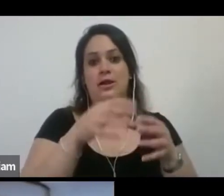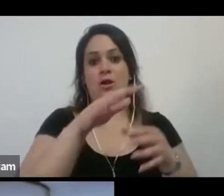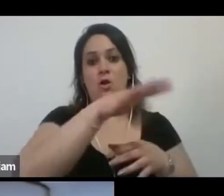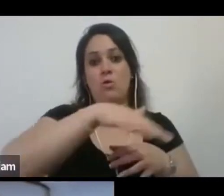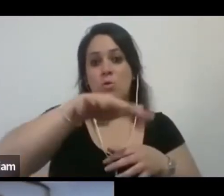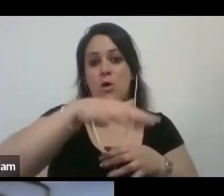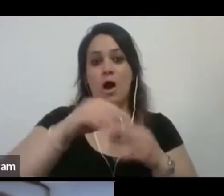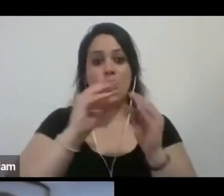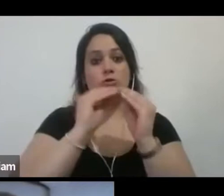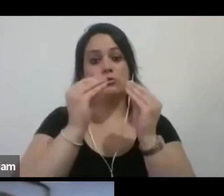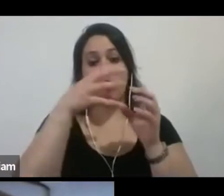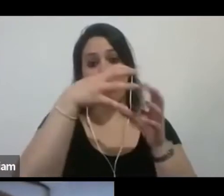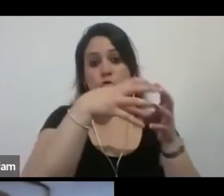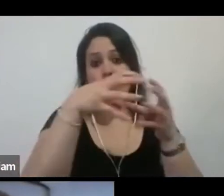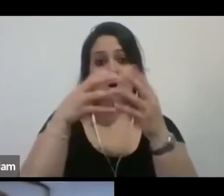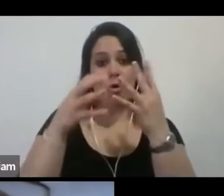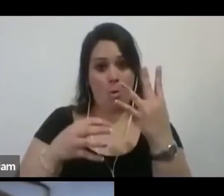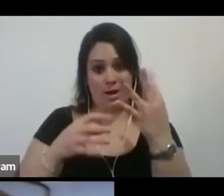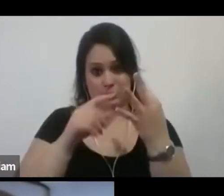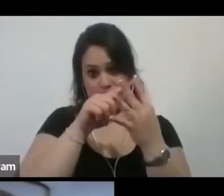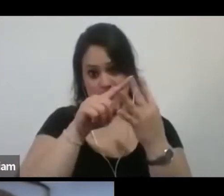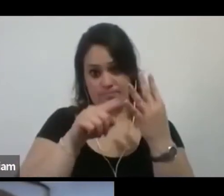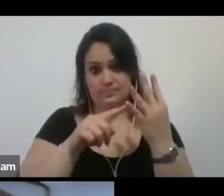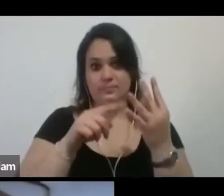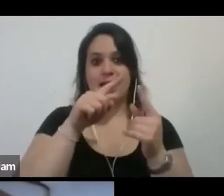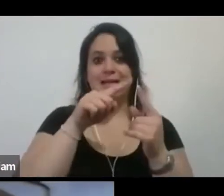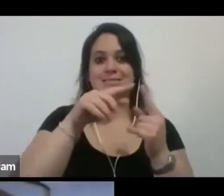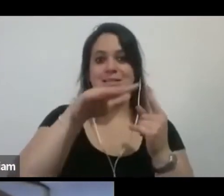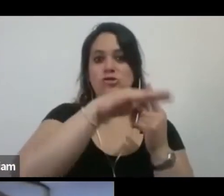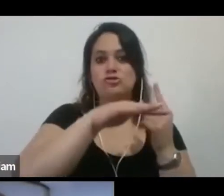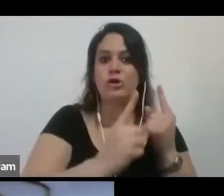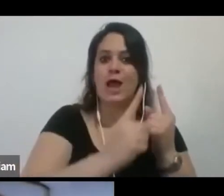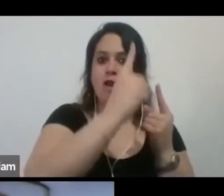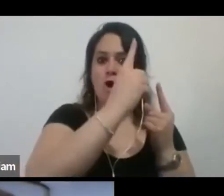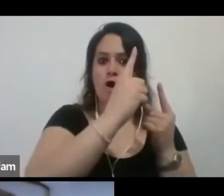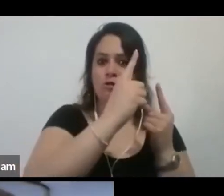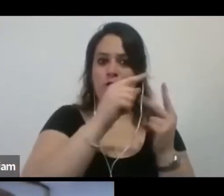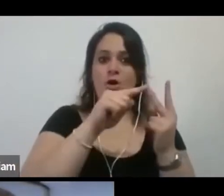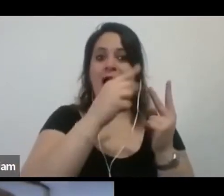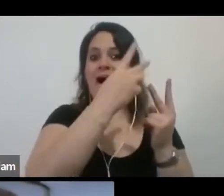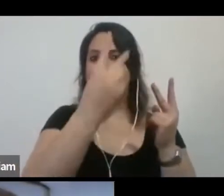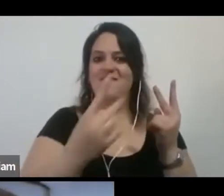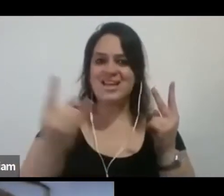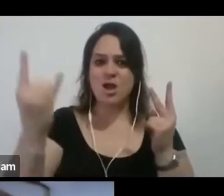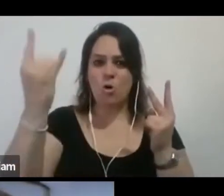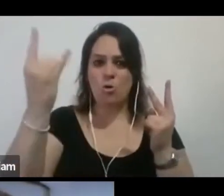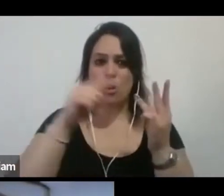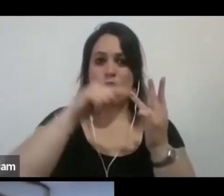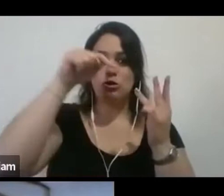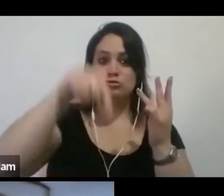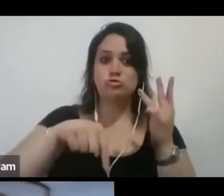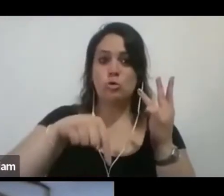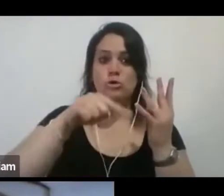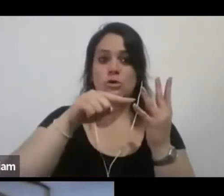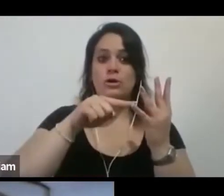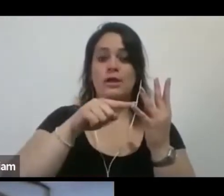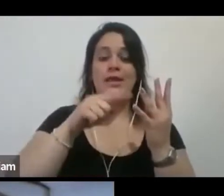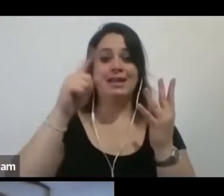Tenemos equipos en el área zona norte, en el área Valle de Uco, en el área sur y en el área